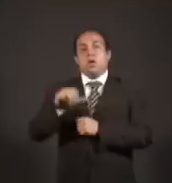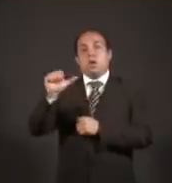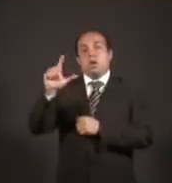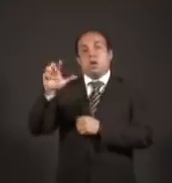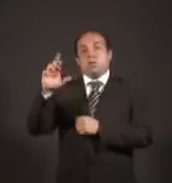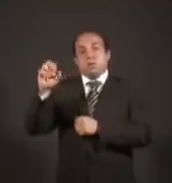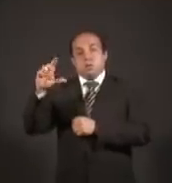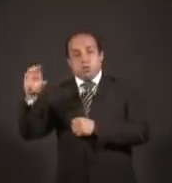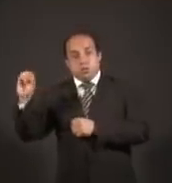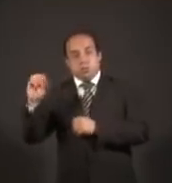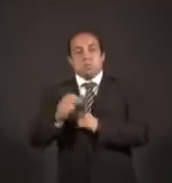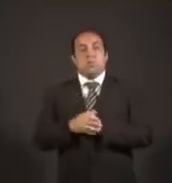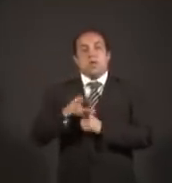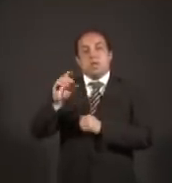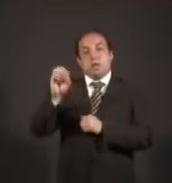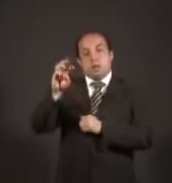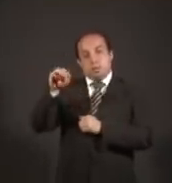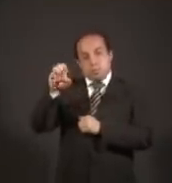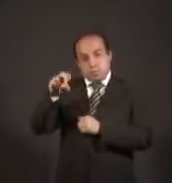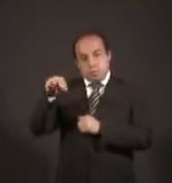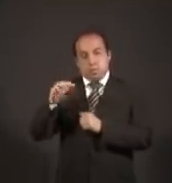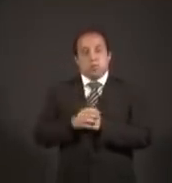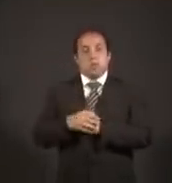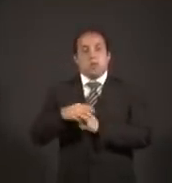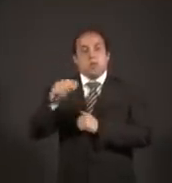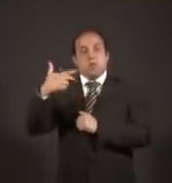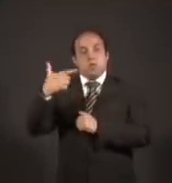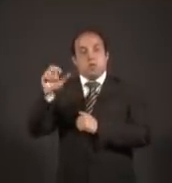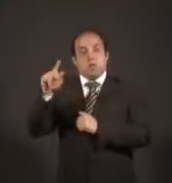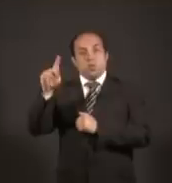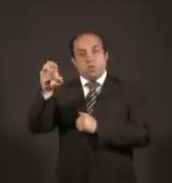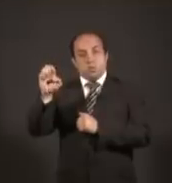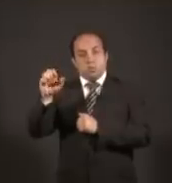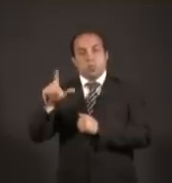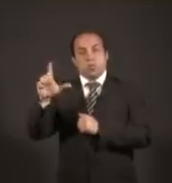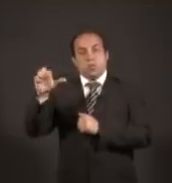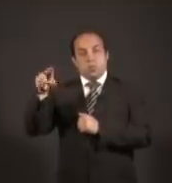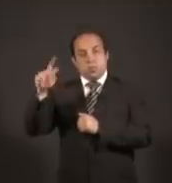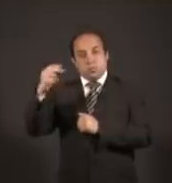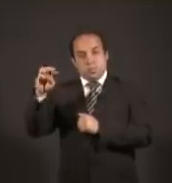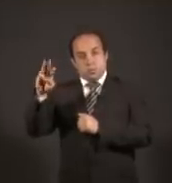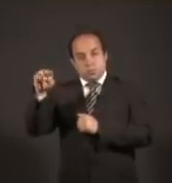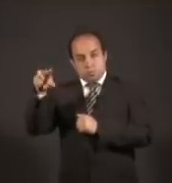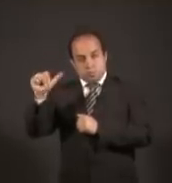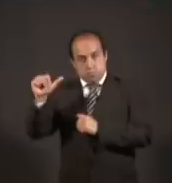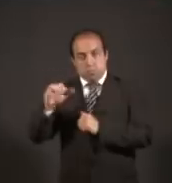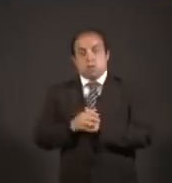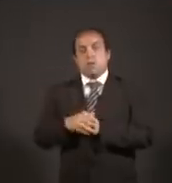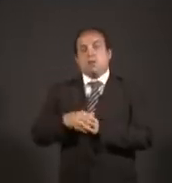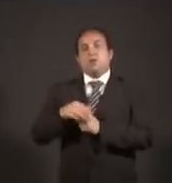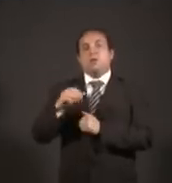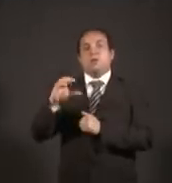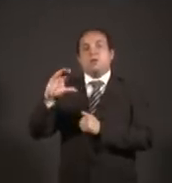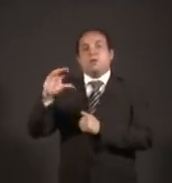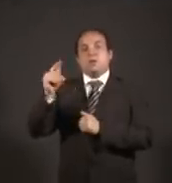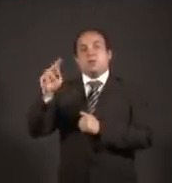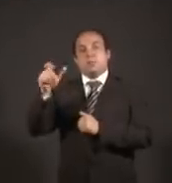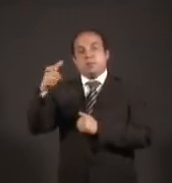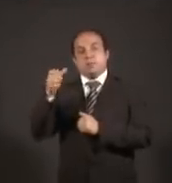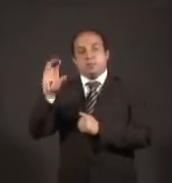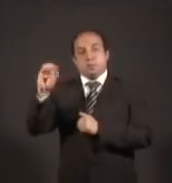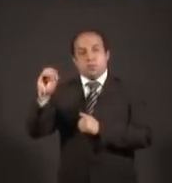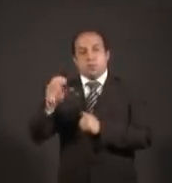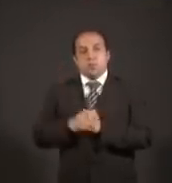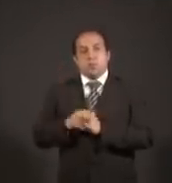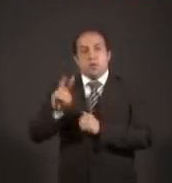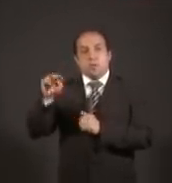Carmen, Guadalupe Victoria, Loma de la Palma, Palmatitla, Tlalpexco, Villas de